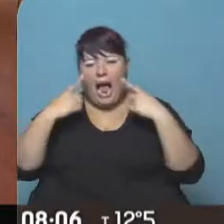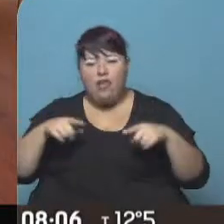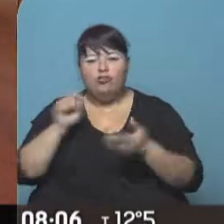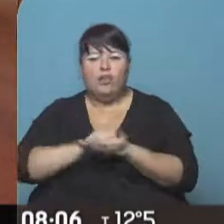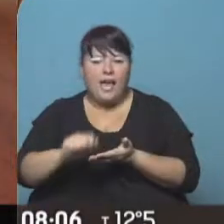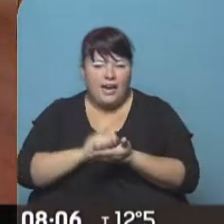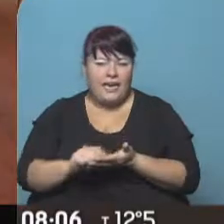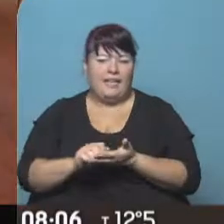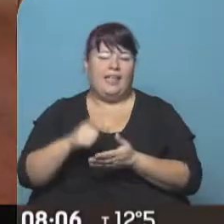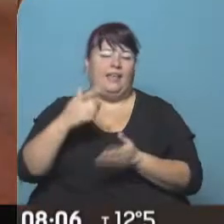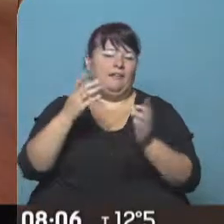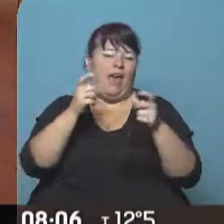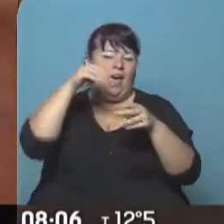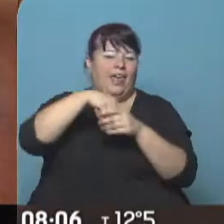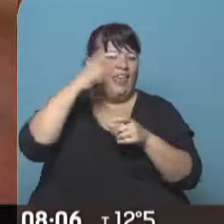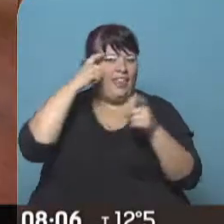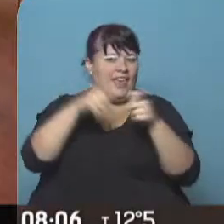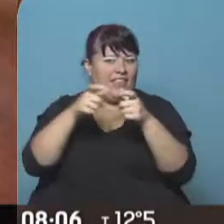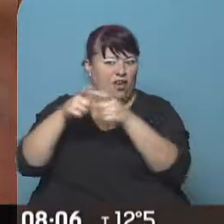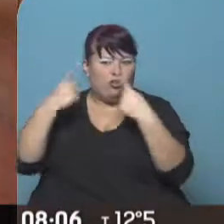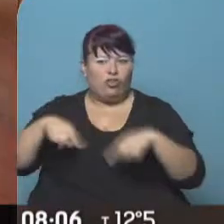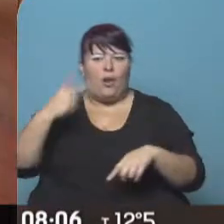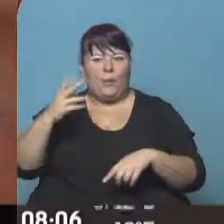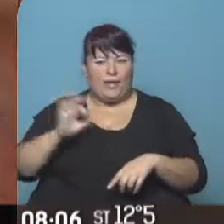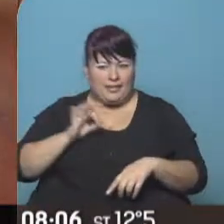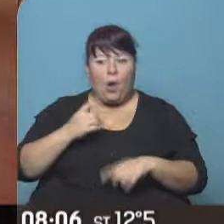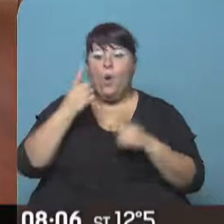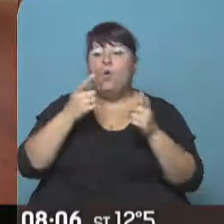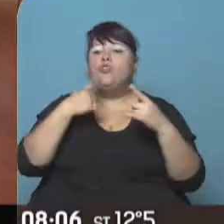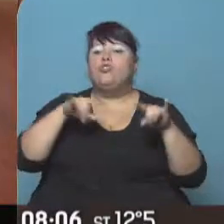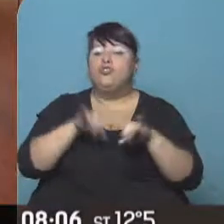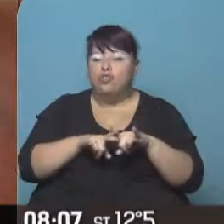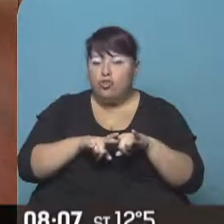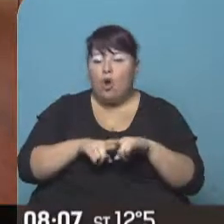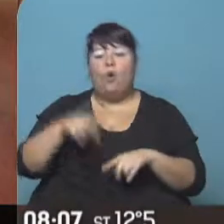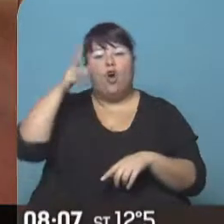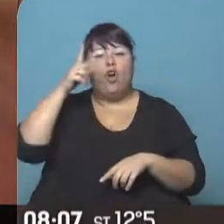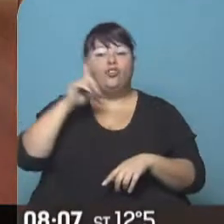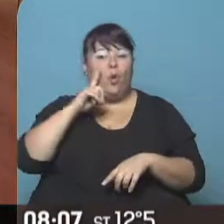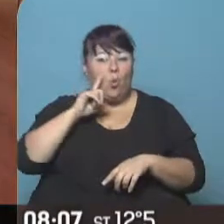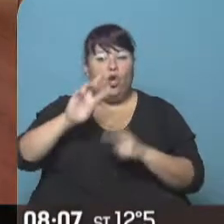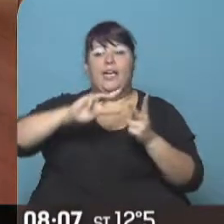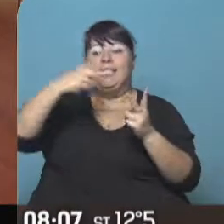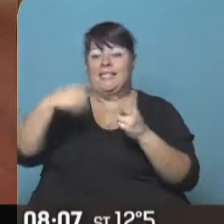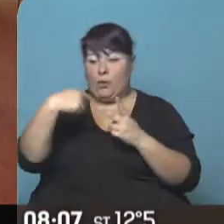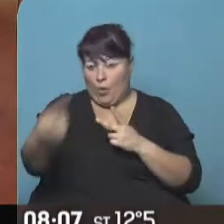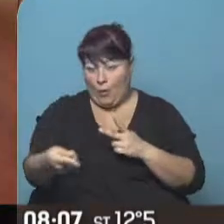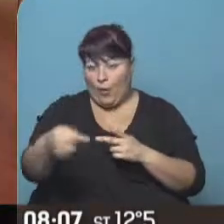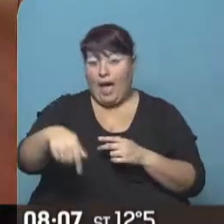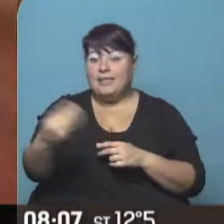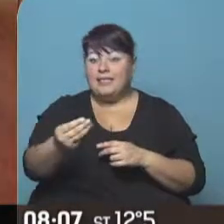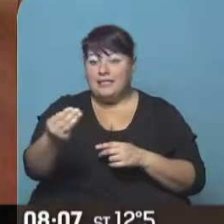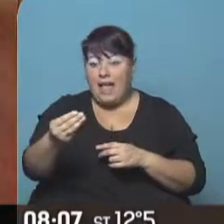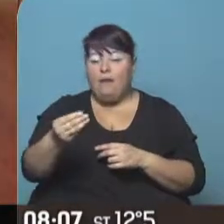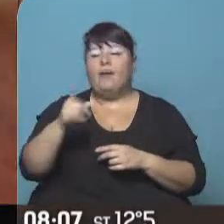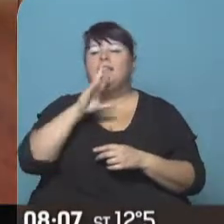componen los 10 discos que han editado en estas dos décadas. El primero de estos shows fue el 8 de julio, el segundo va a ser este